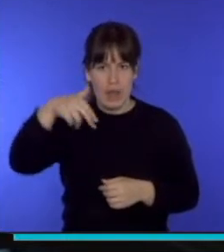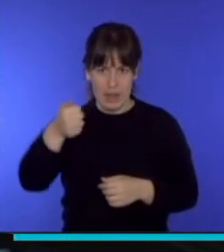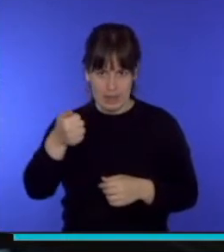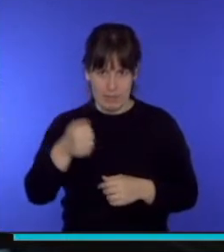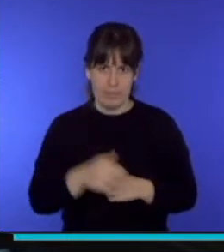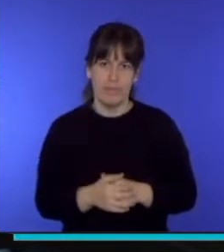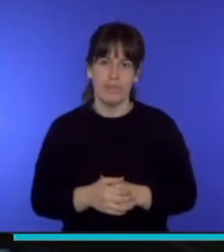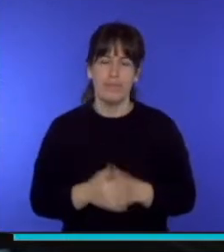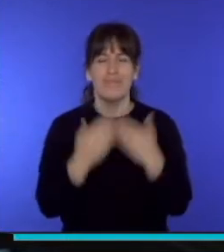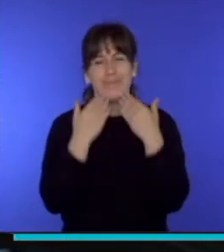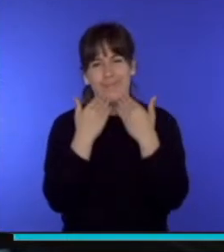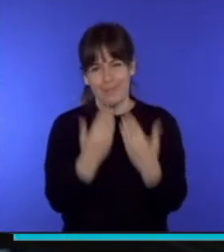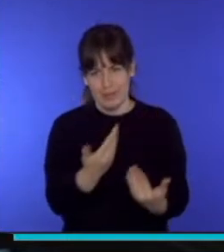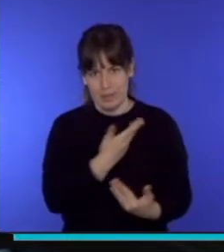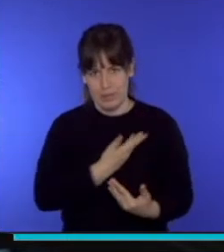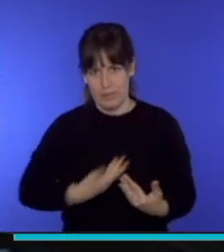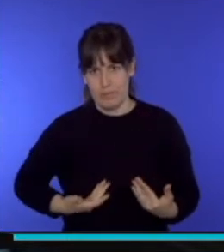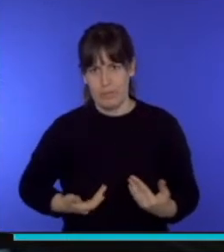Gracias, señor presidente.